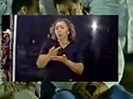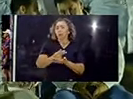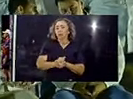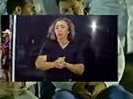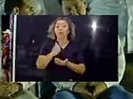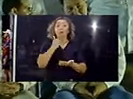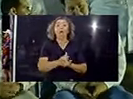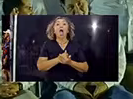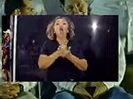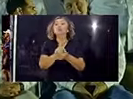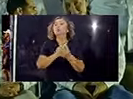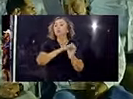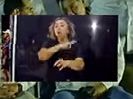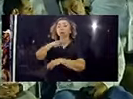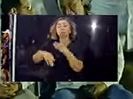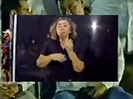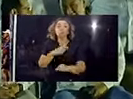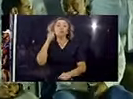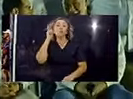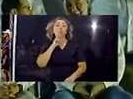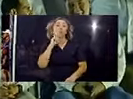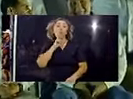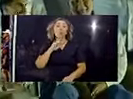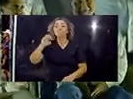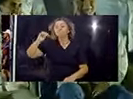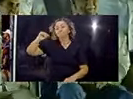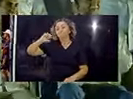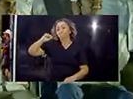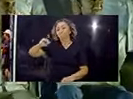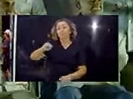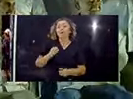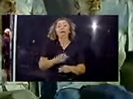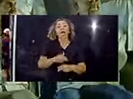las mujeres de 60 64 años de